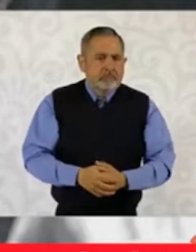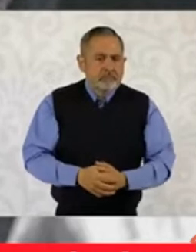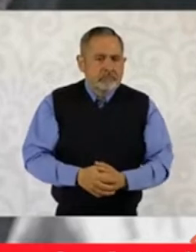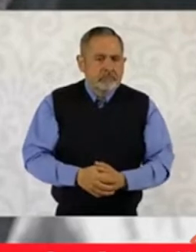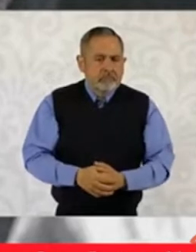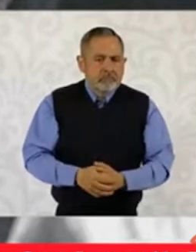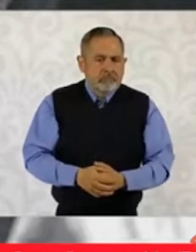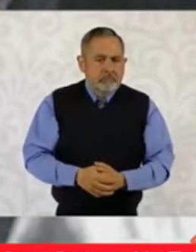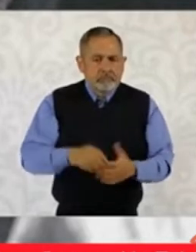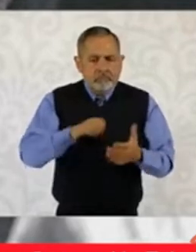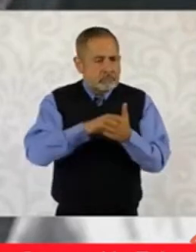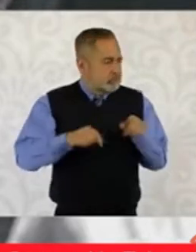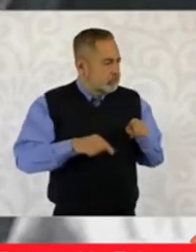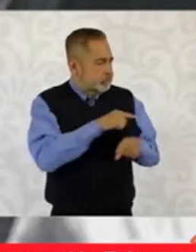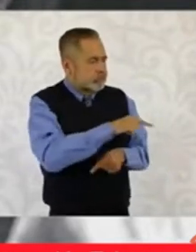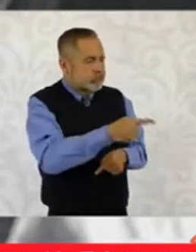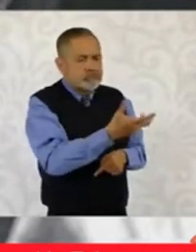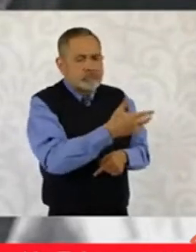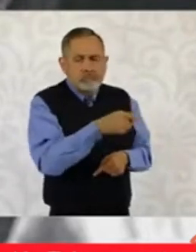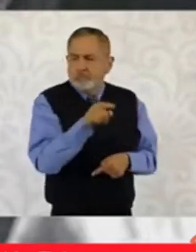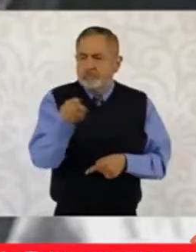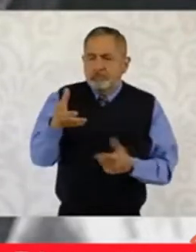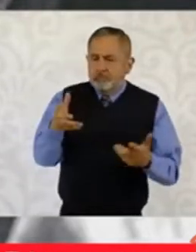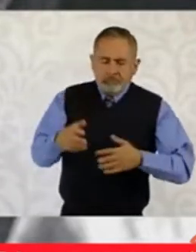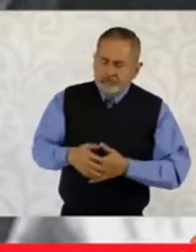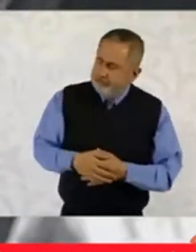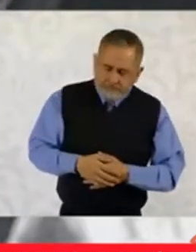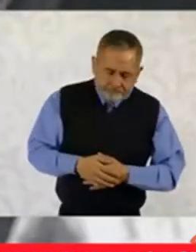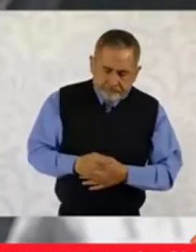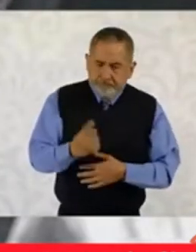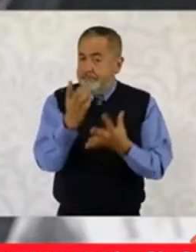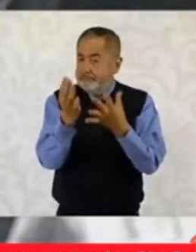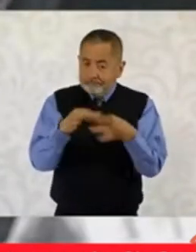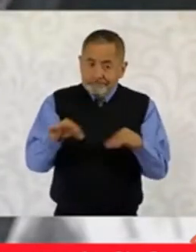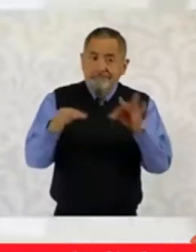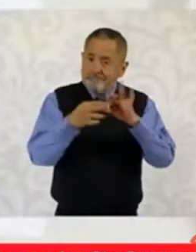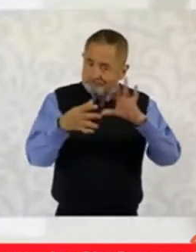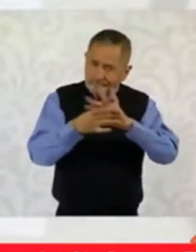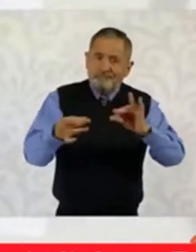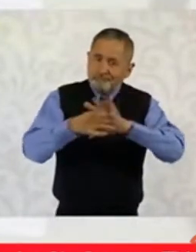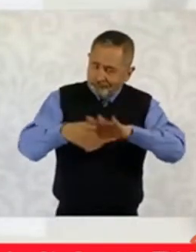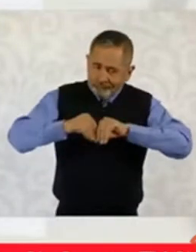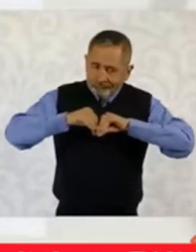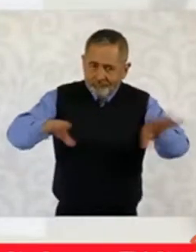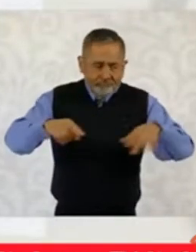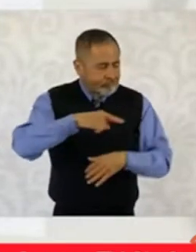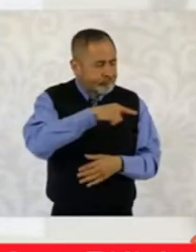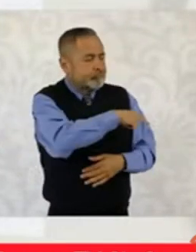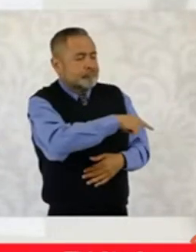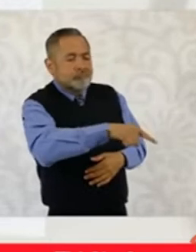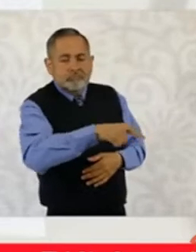¿Cómo actuaron en este caso? Porque también es importante decirlo.